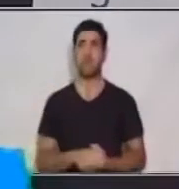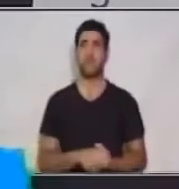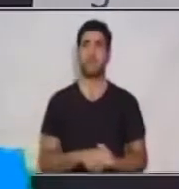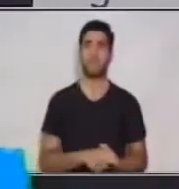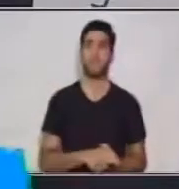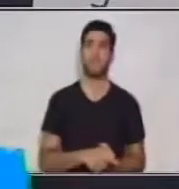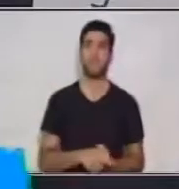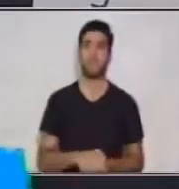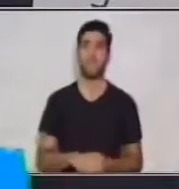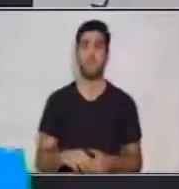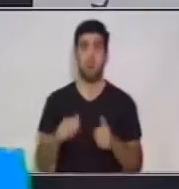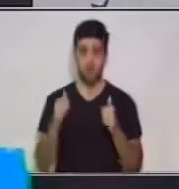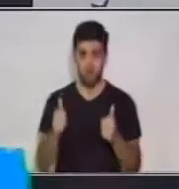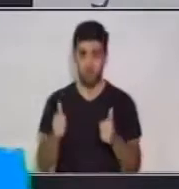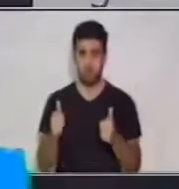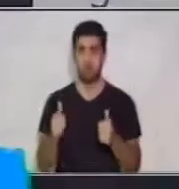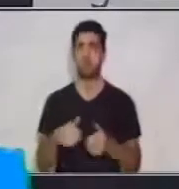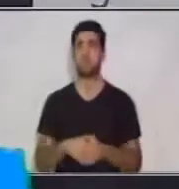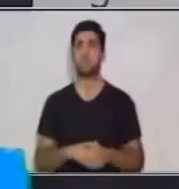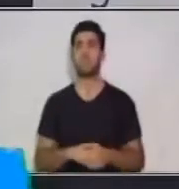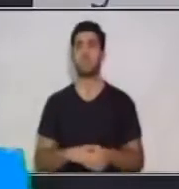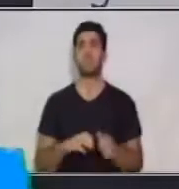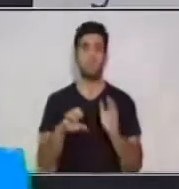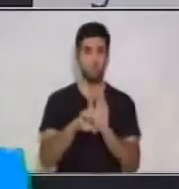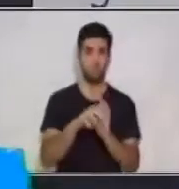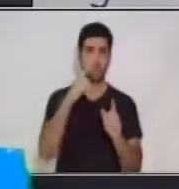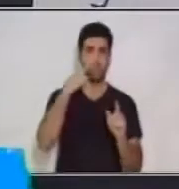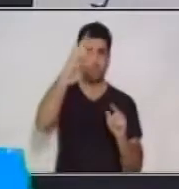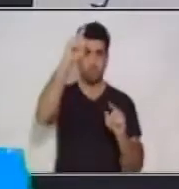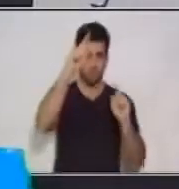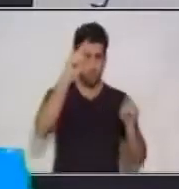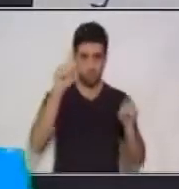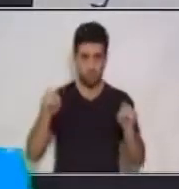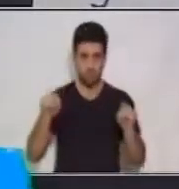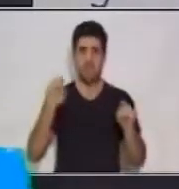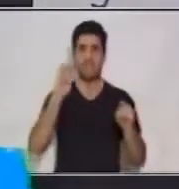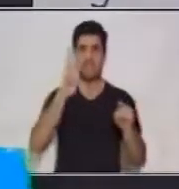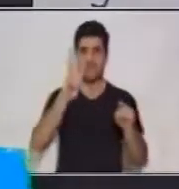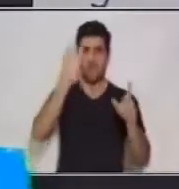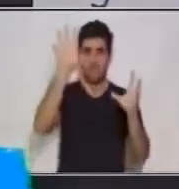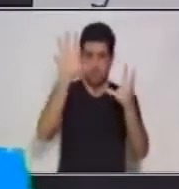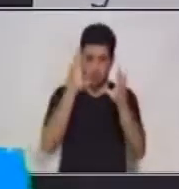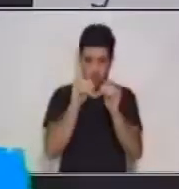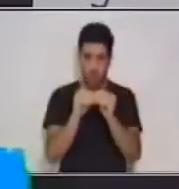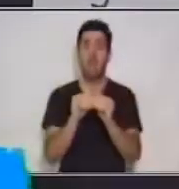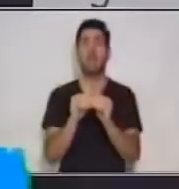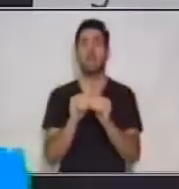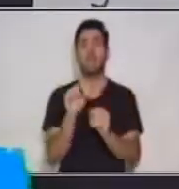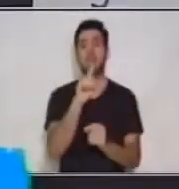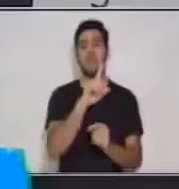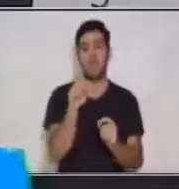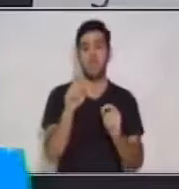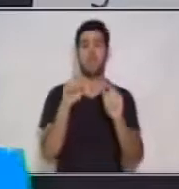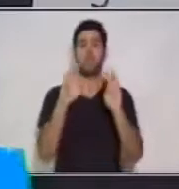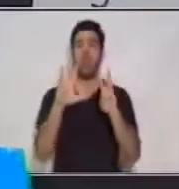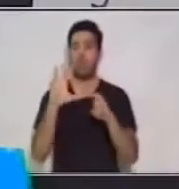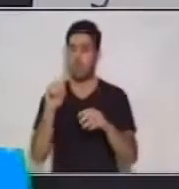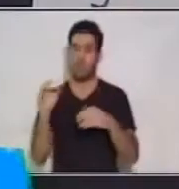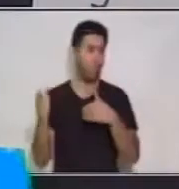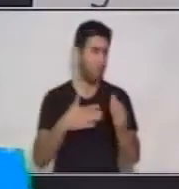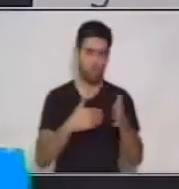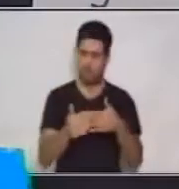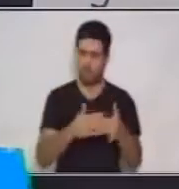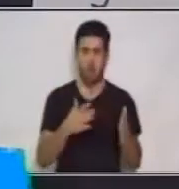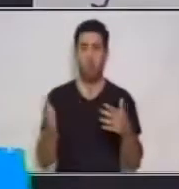grados. Dicho de otra forma, la suma de los tres ángulos internos de cualquier